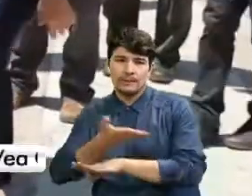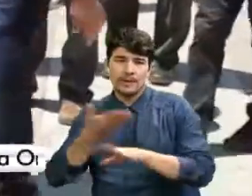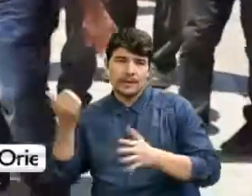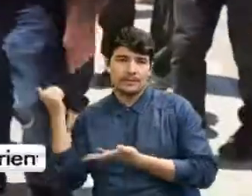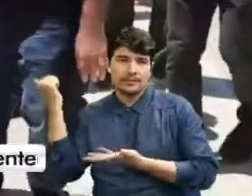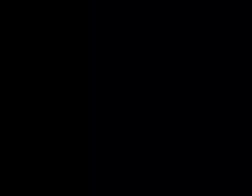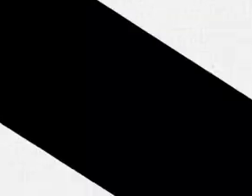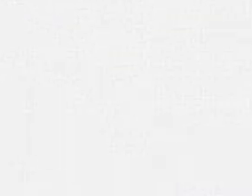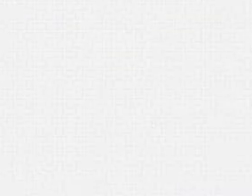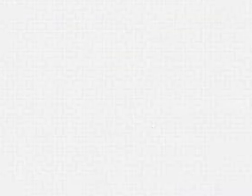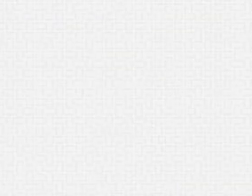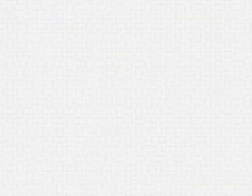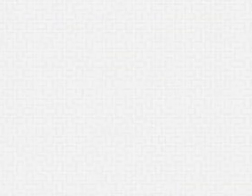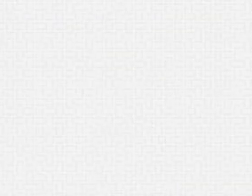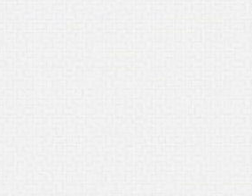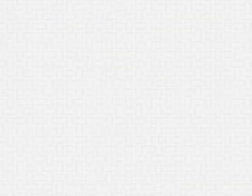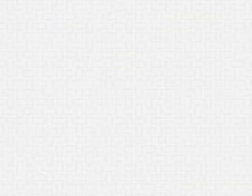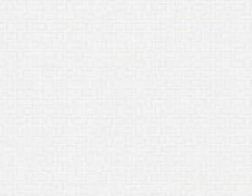inversión